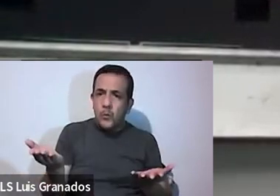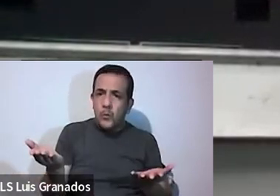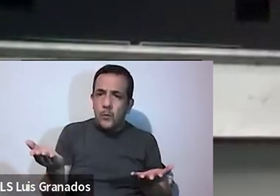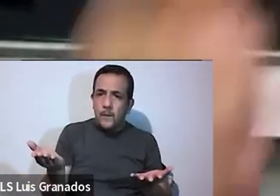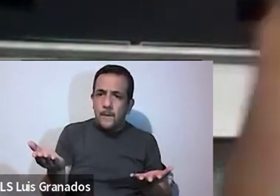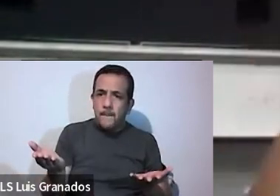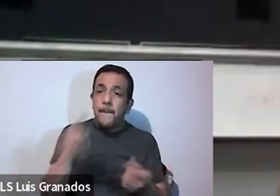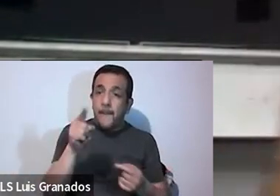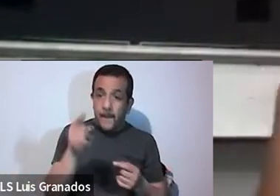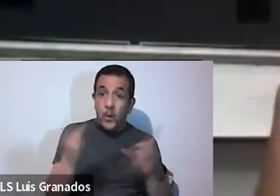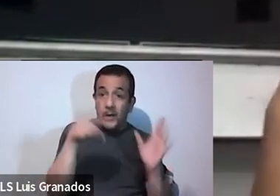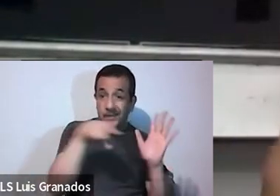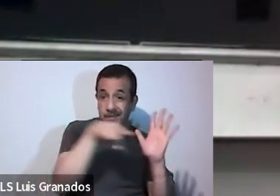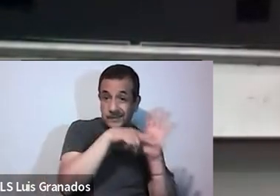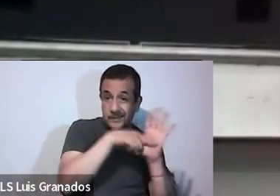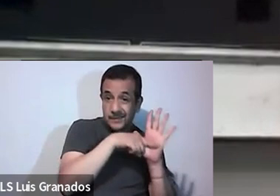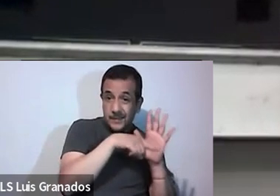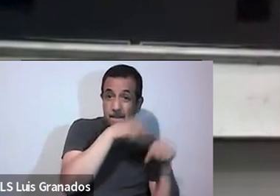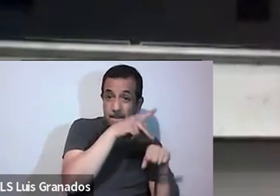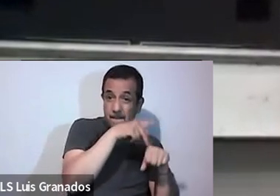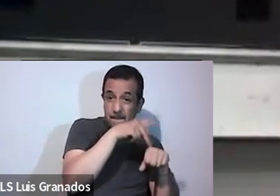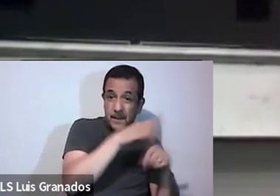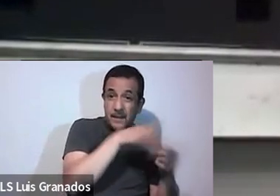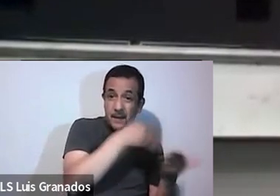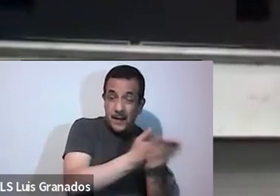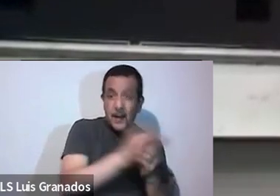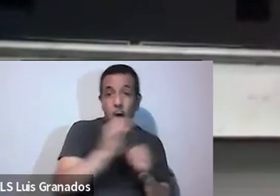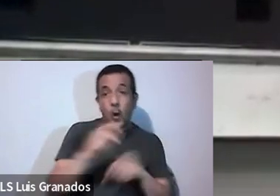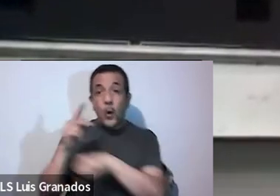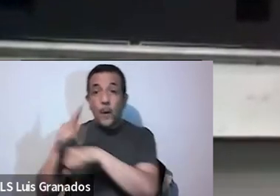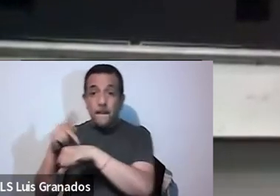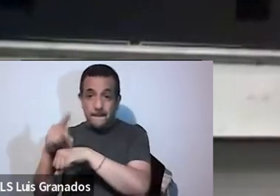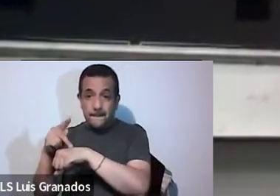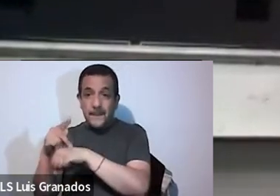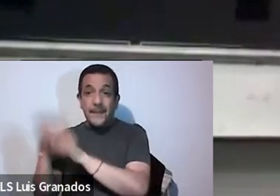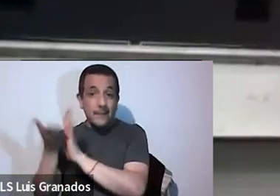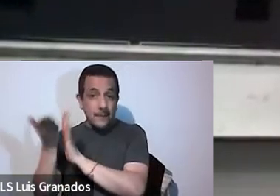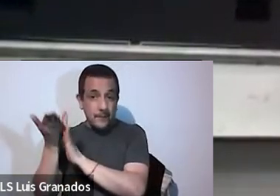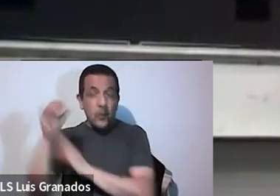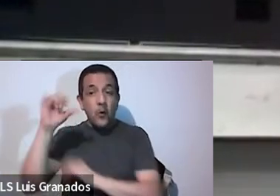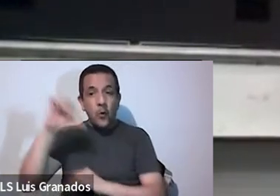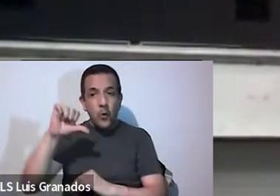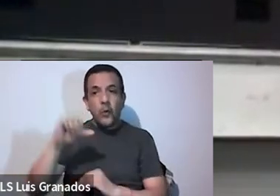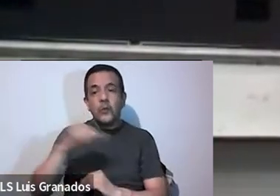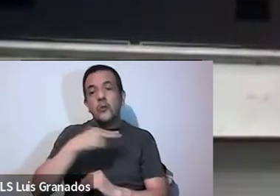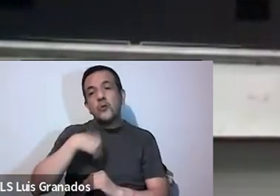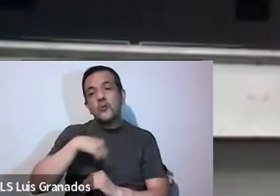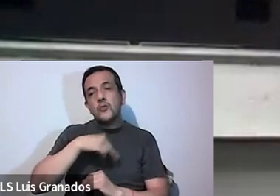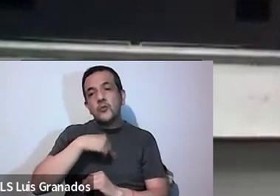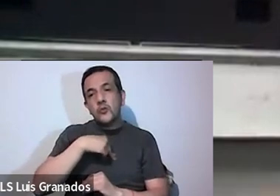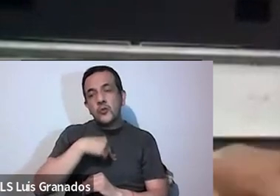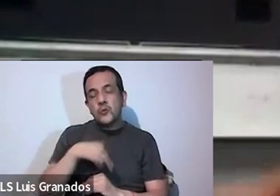¿Piedra de tropiezo, piedra de edificación? Creo que es una excelente noche para